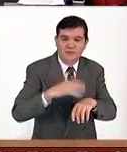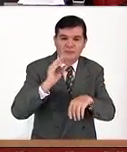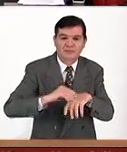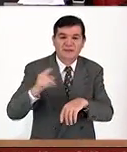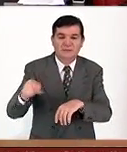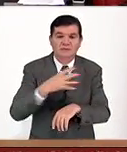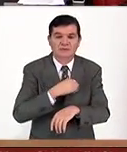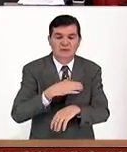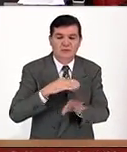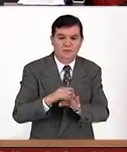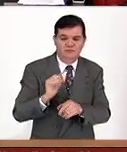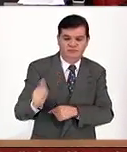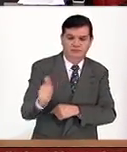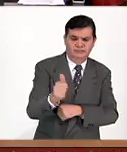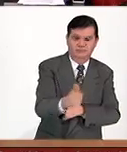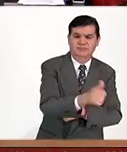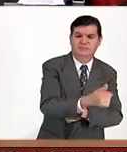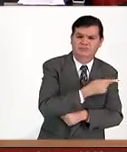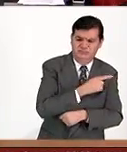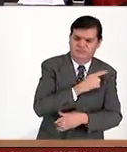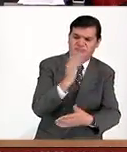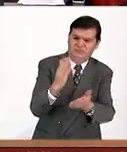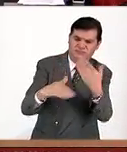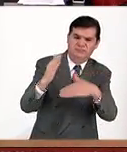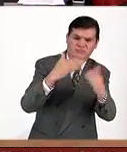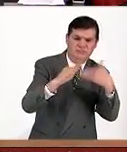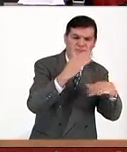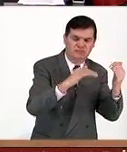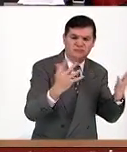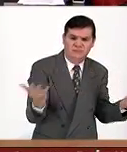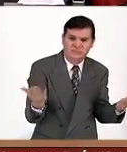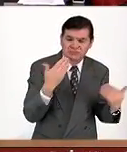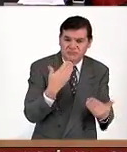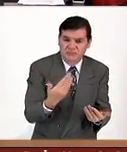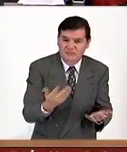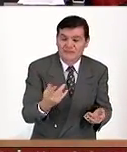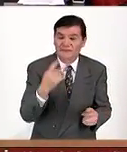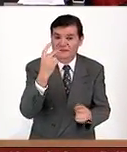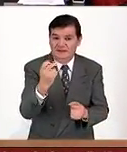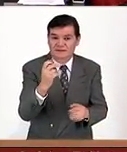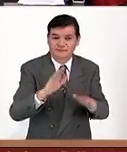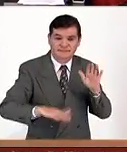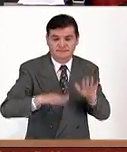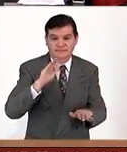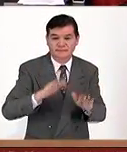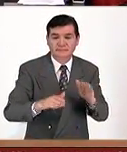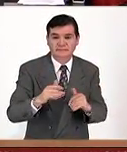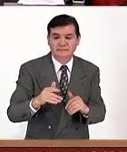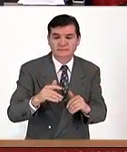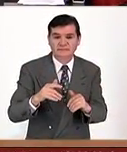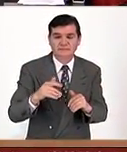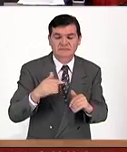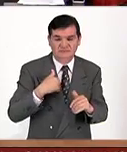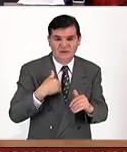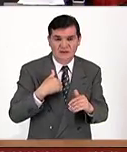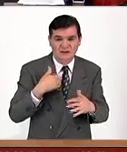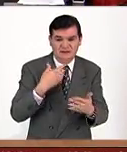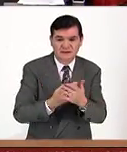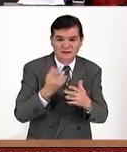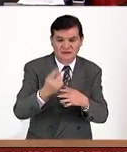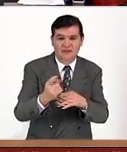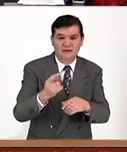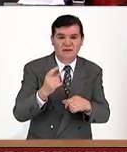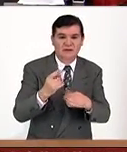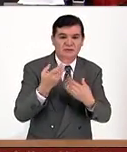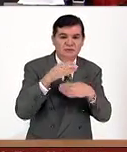los hijos tener autonomía y que salgan del núcleo familiar. A veces caemos en esa cuestión de